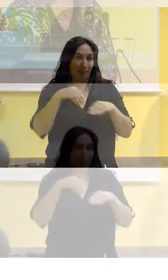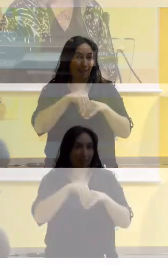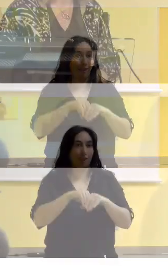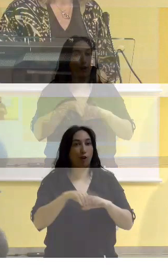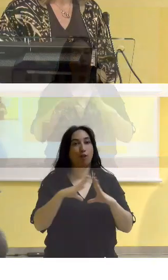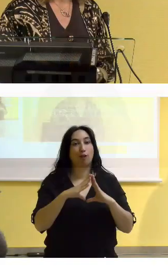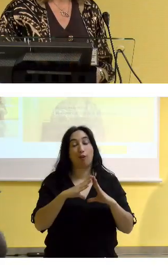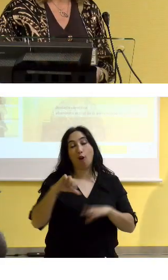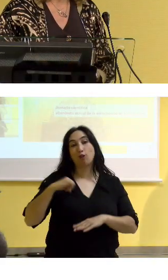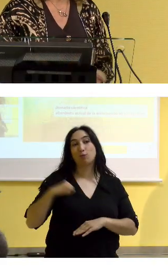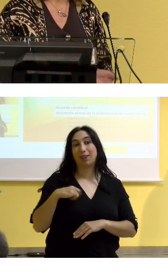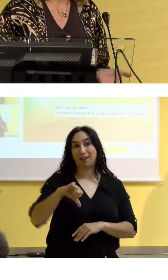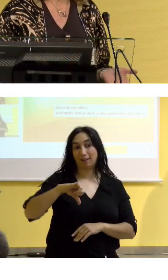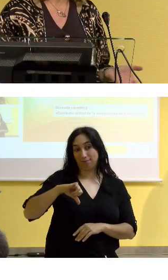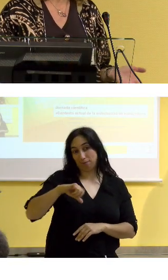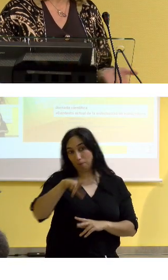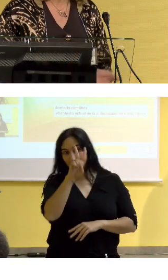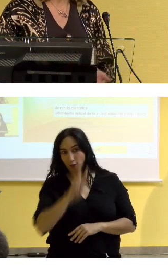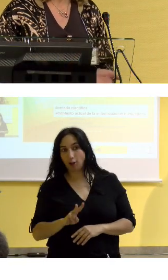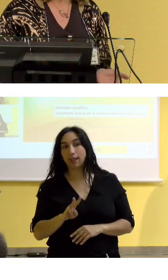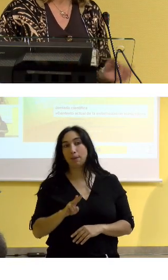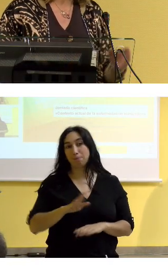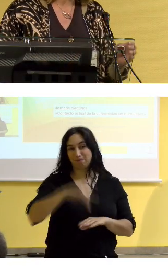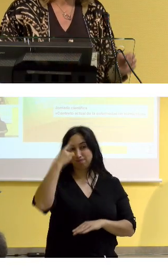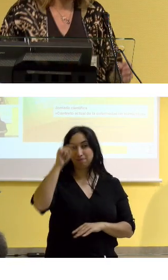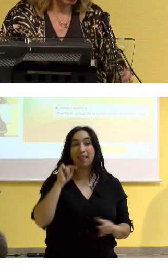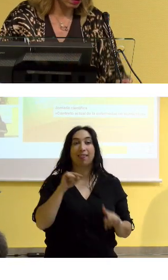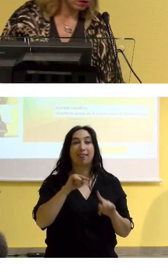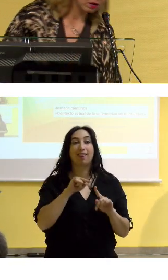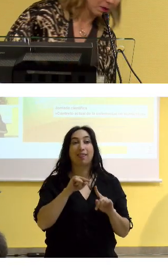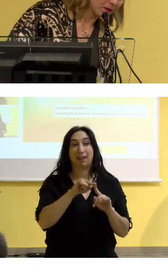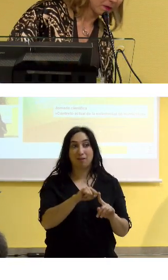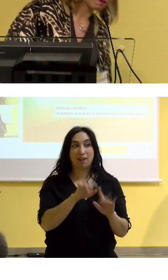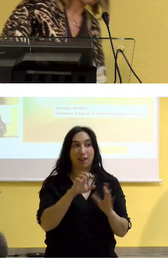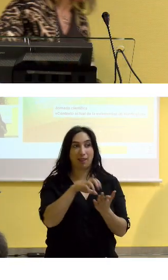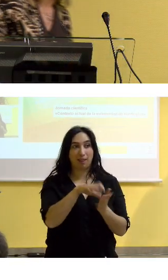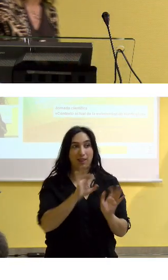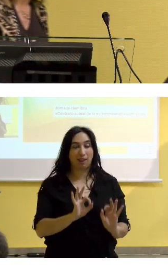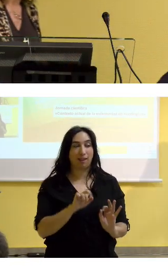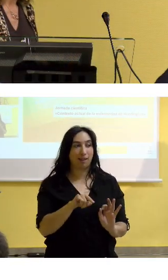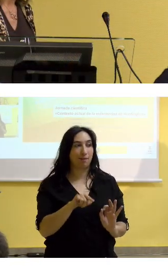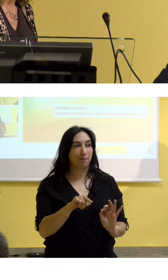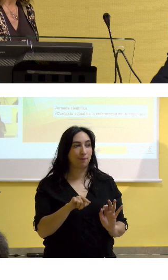de Valladolid. Que sepáis que es el centro de referencia.